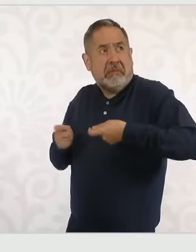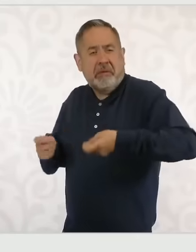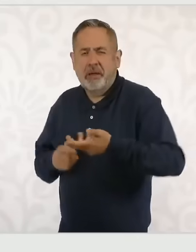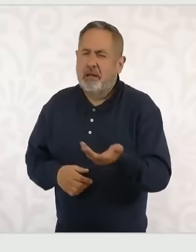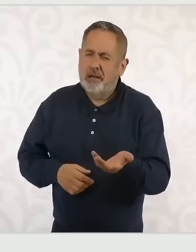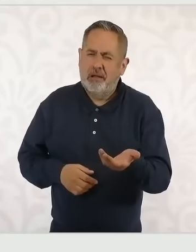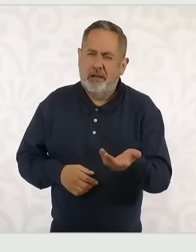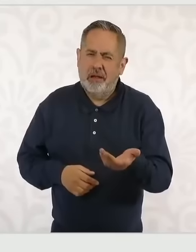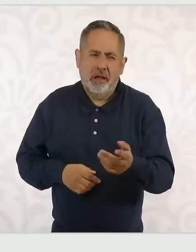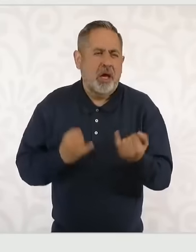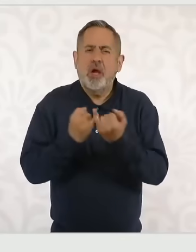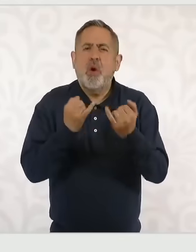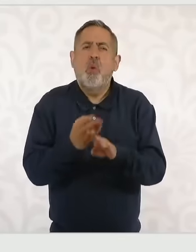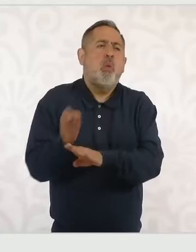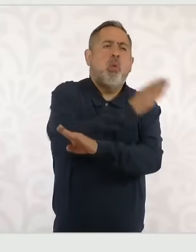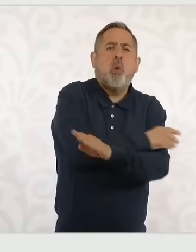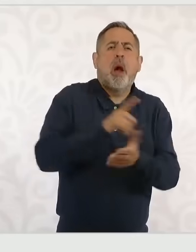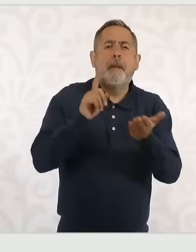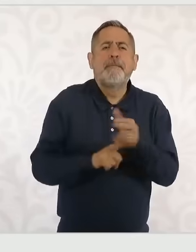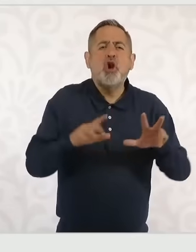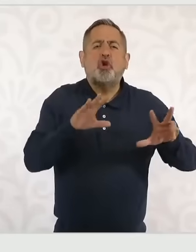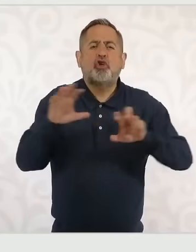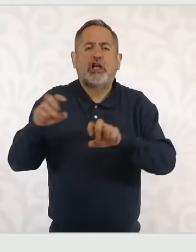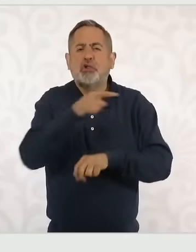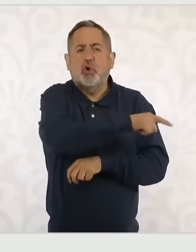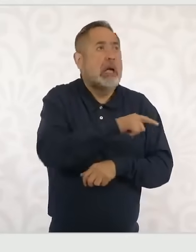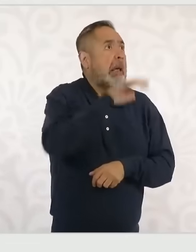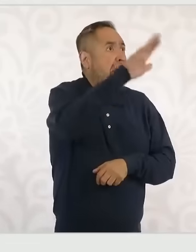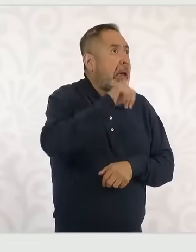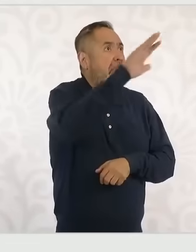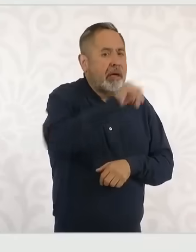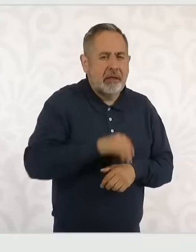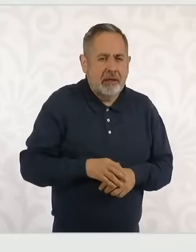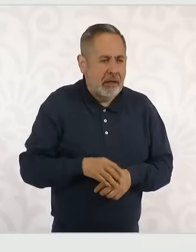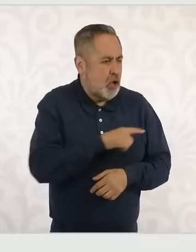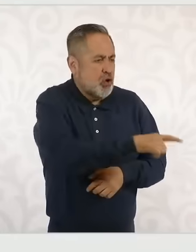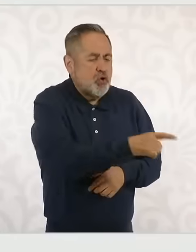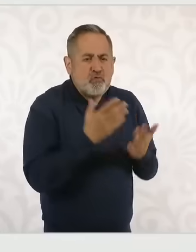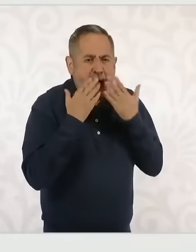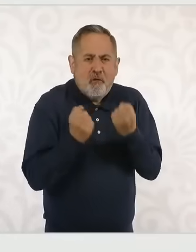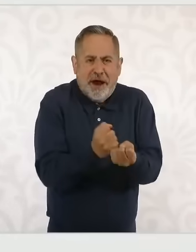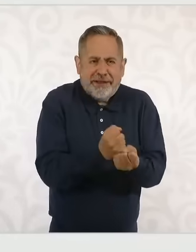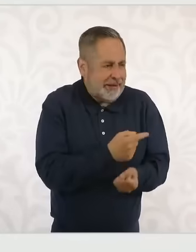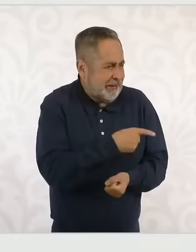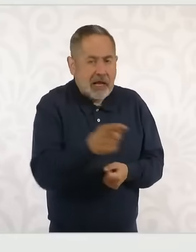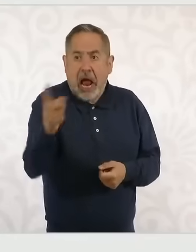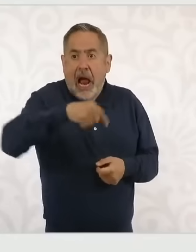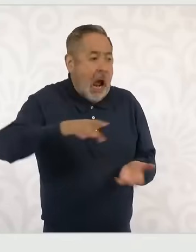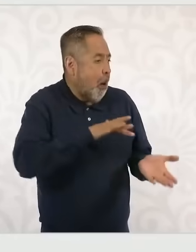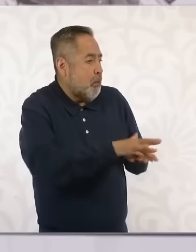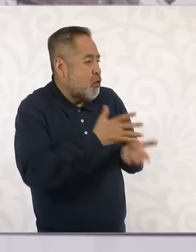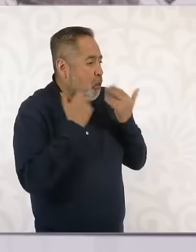viejos conservadores del siglo XIX, porque no tienen la fuerza suficiente en el país, no tienen el apoyo popular y